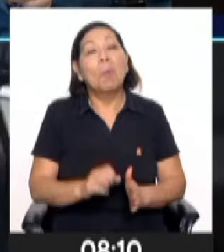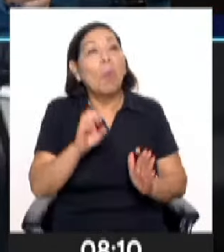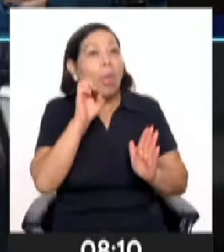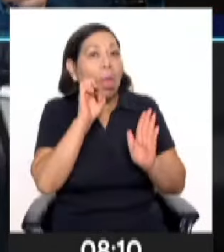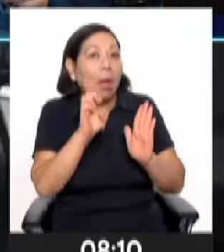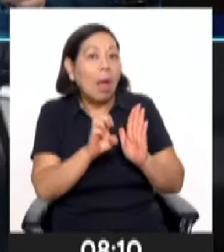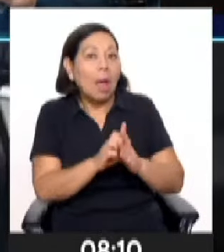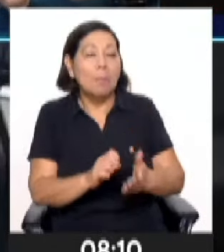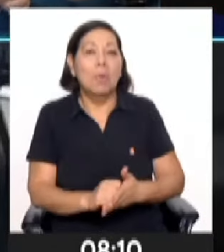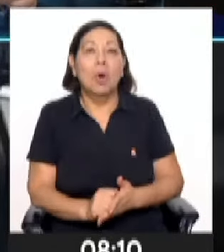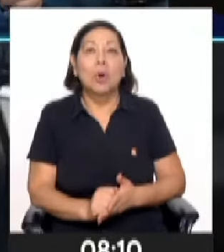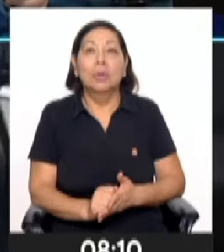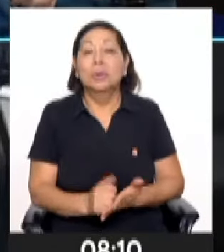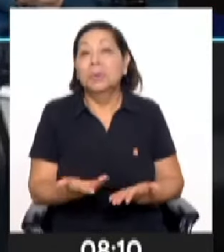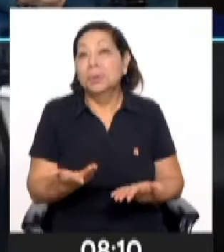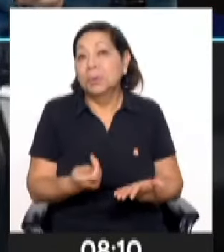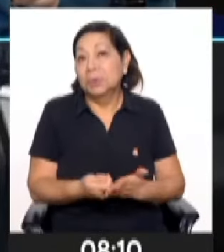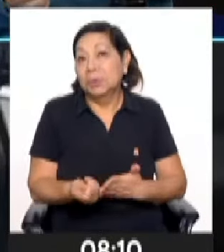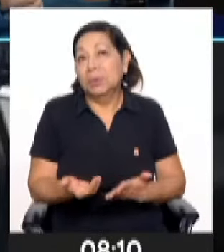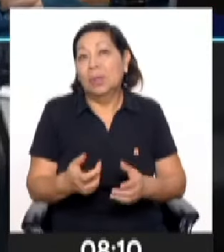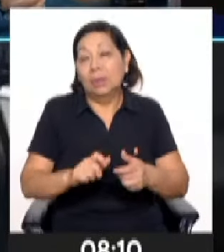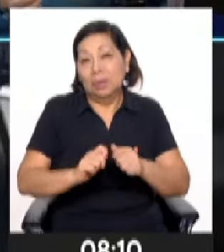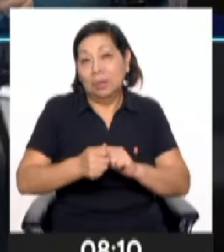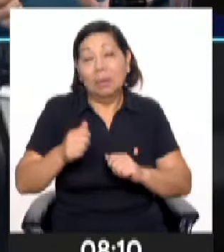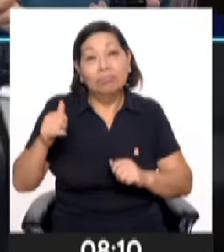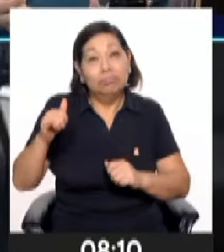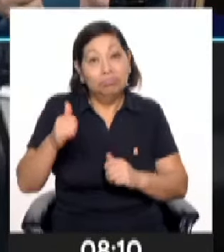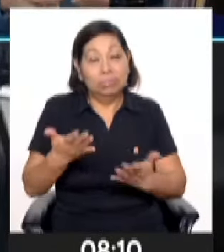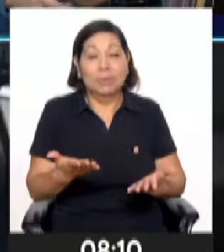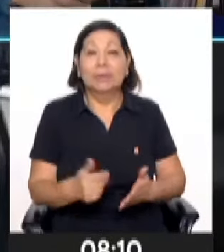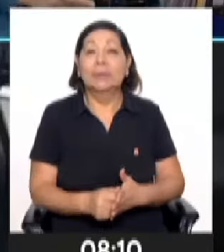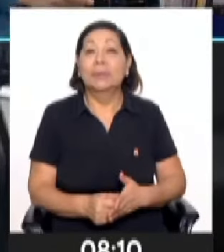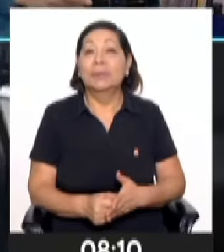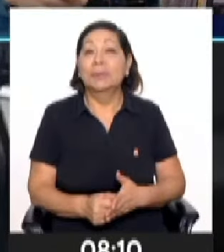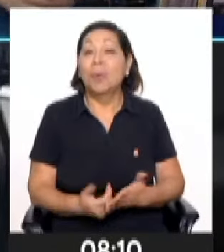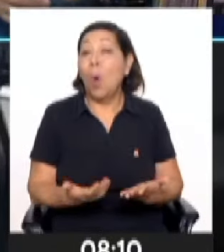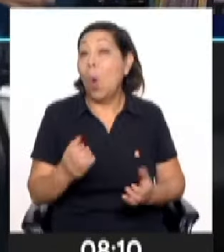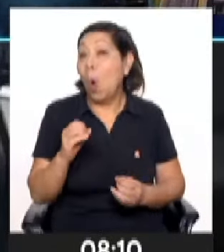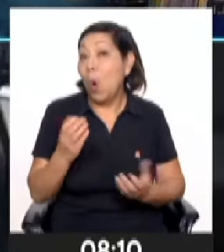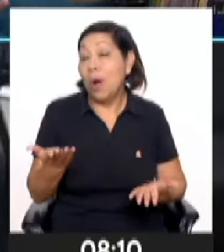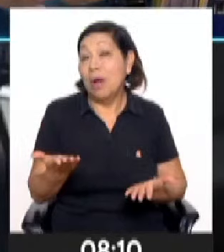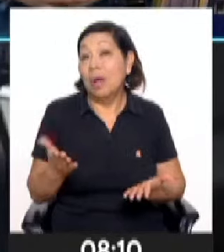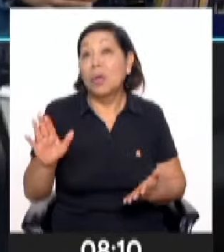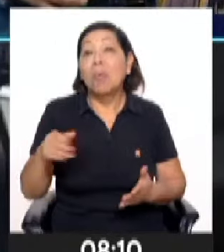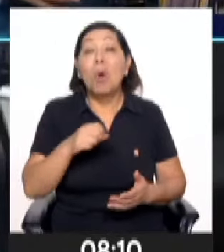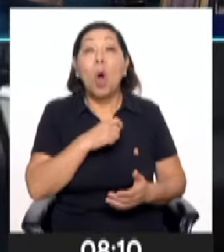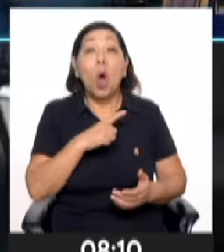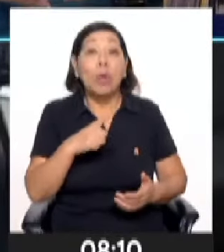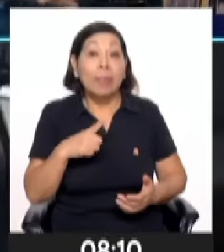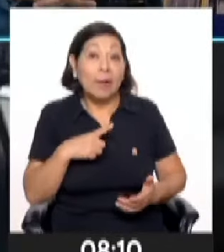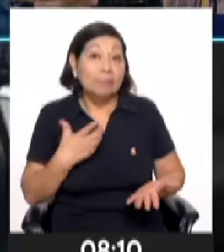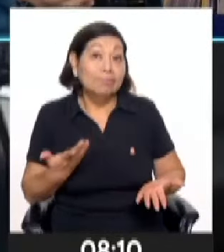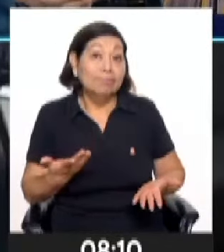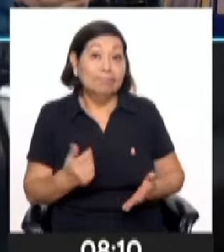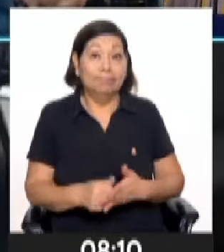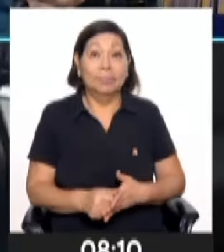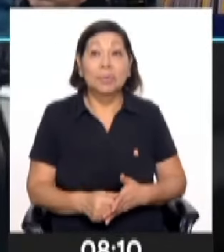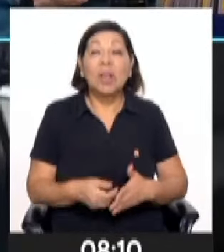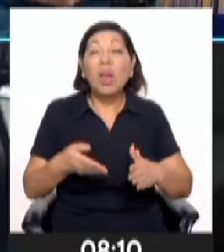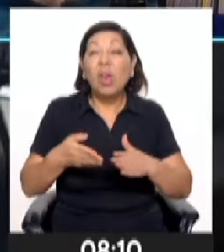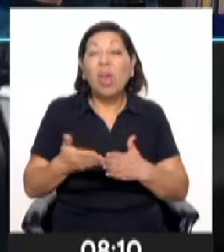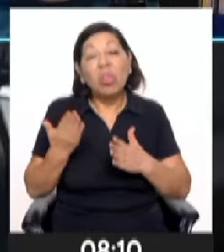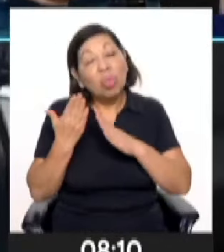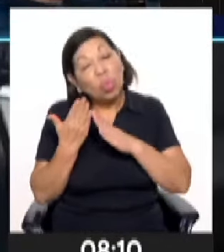ejemplo, voy a comprar los tickets de avión un día antes de viajar, ¿no? O llamo al hotel a pedir el